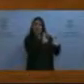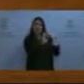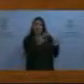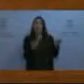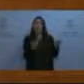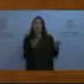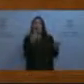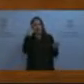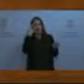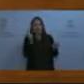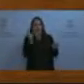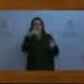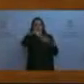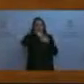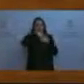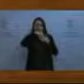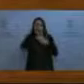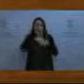bosque.